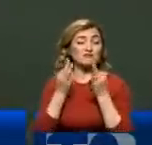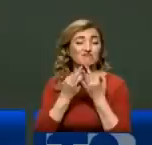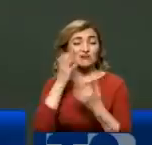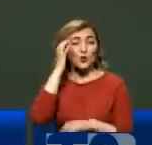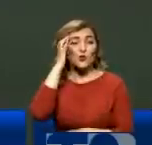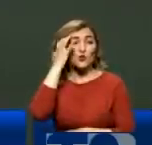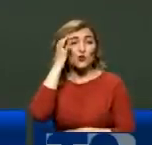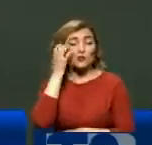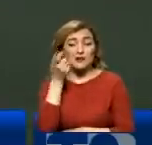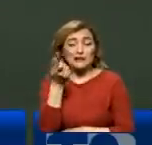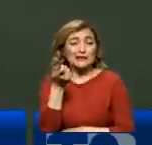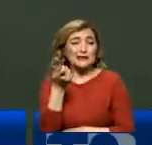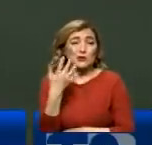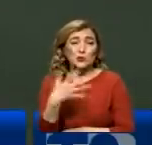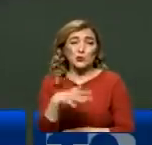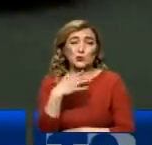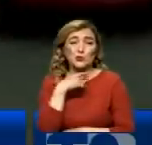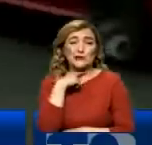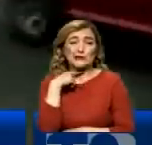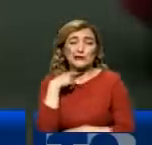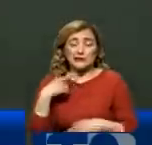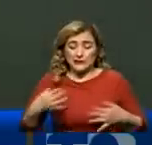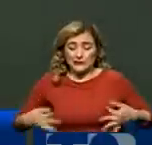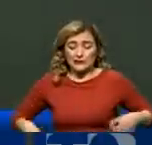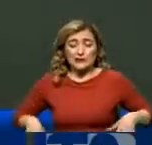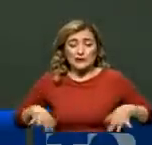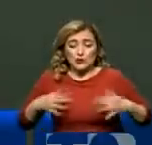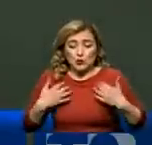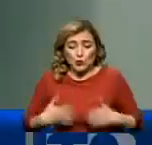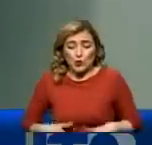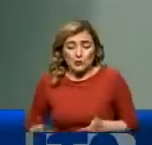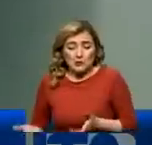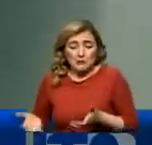no cuentan con el dinero suficiente para repatriar los